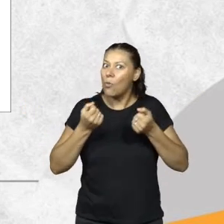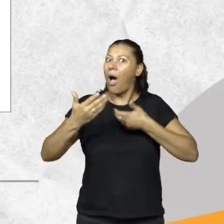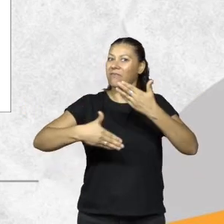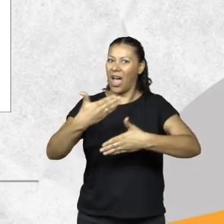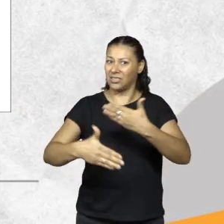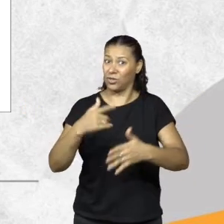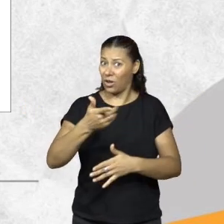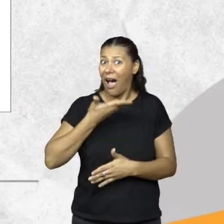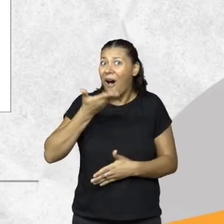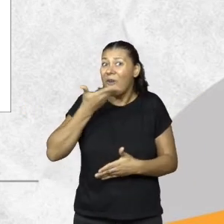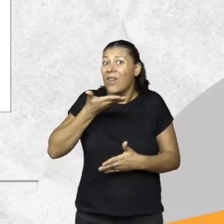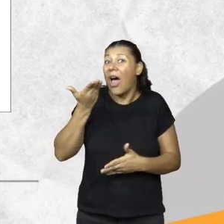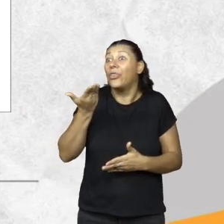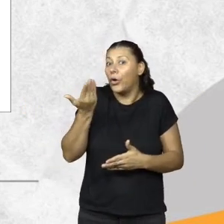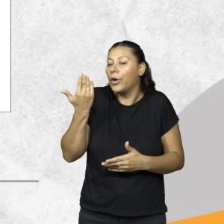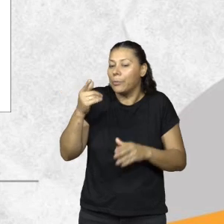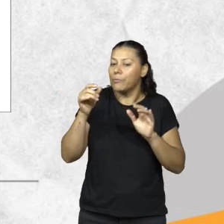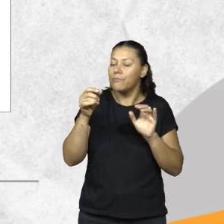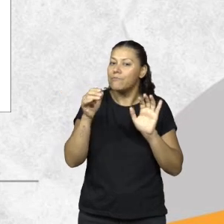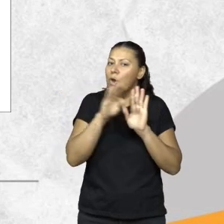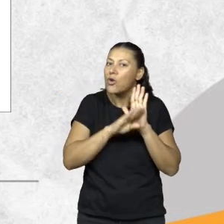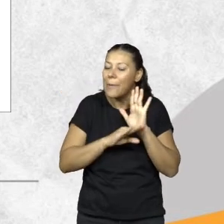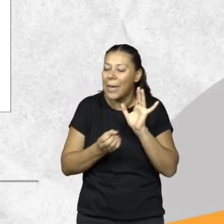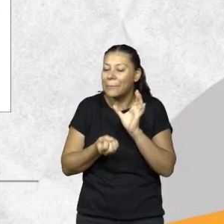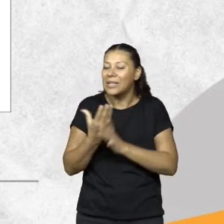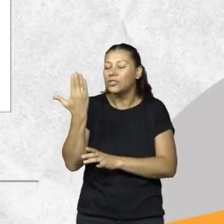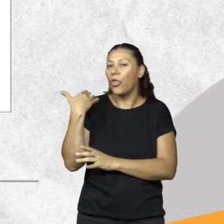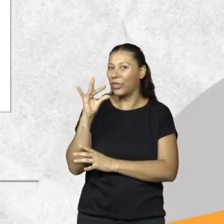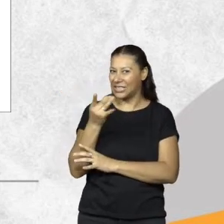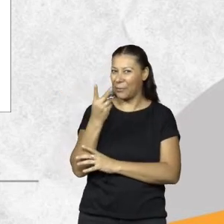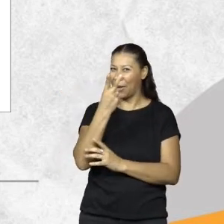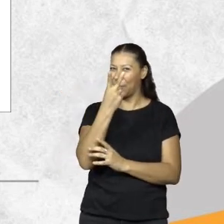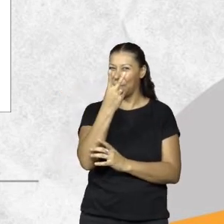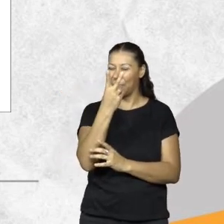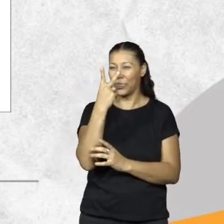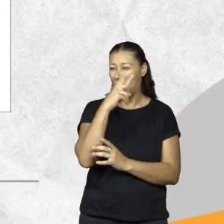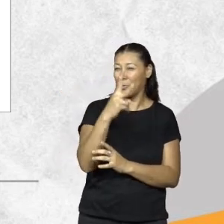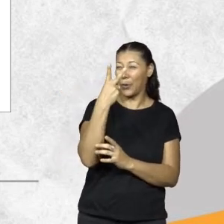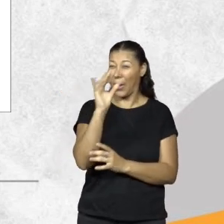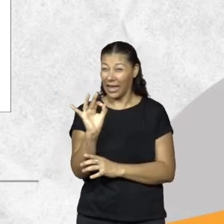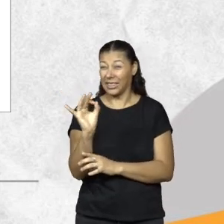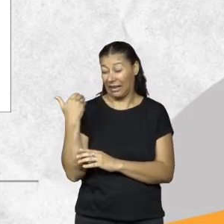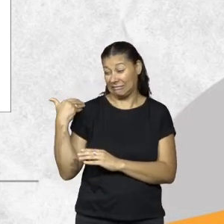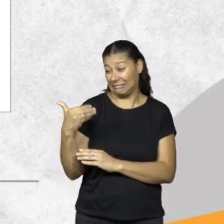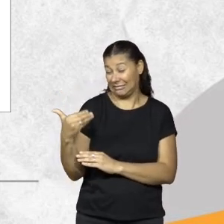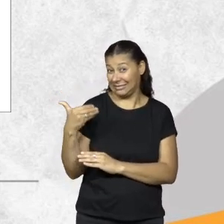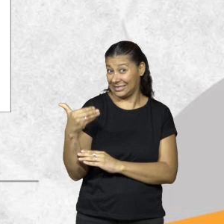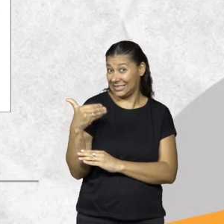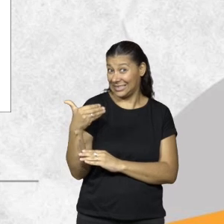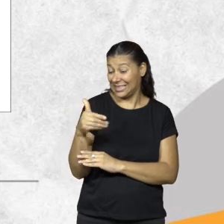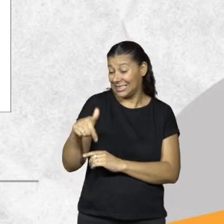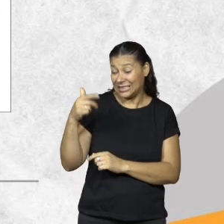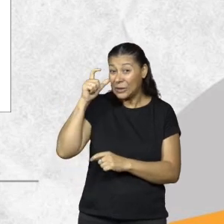de una floración excesiva en diciembre del 2020. O sea, es lo que llevamos transcurrido en la